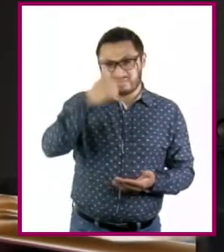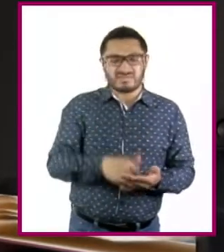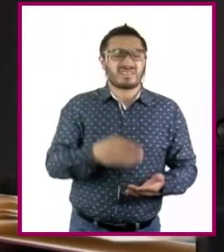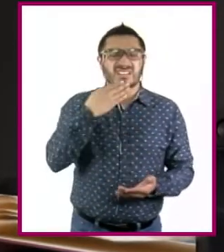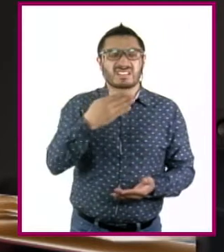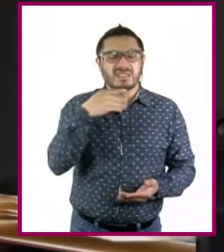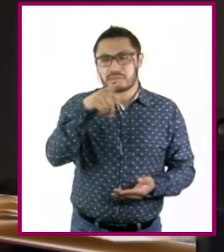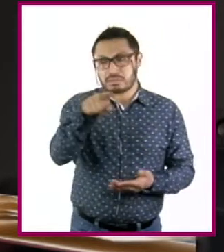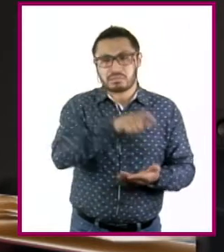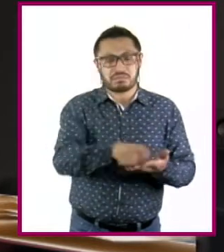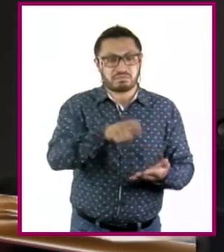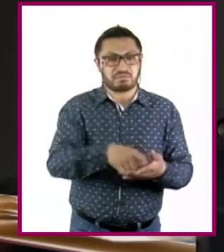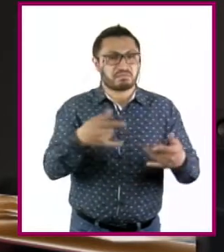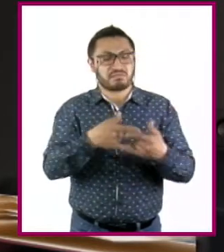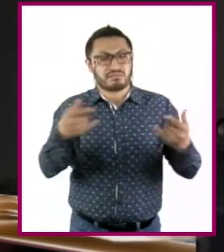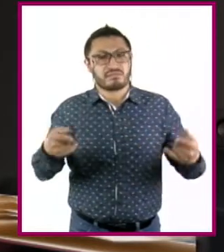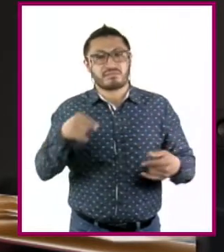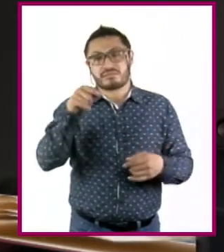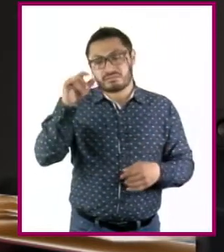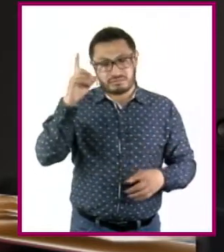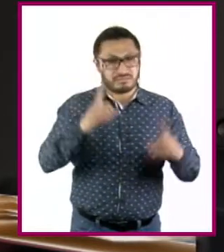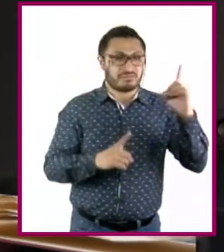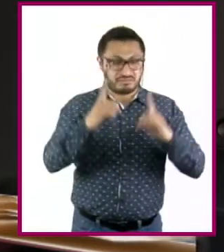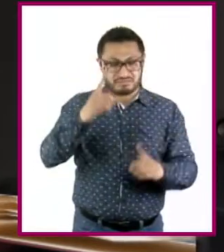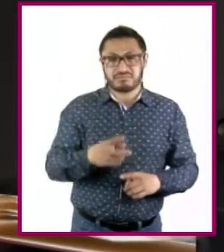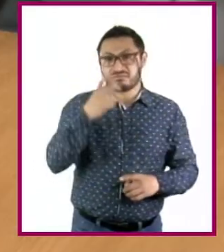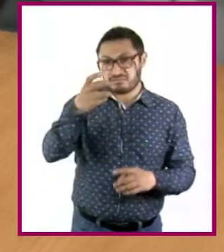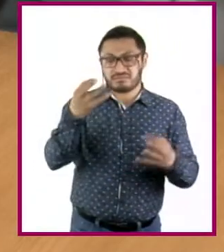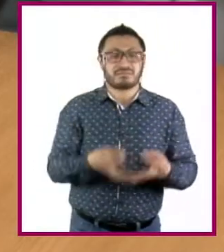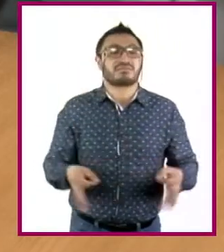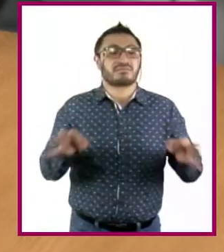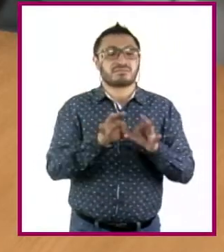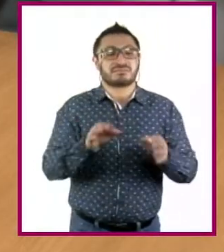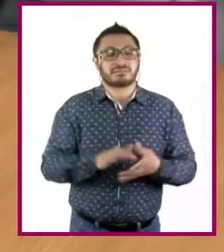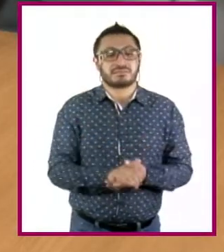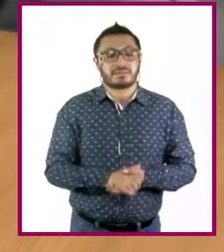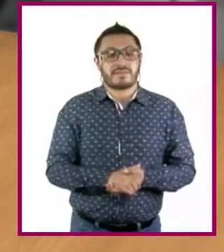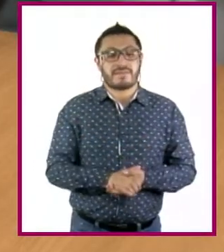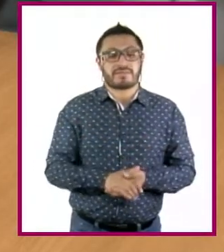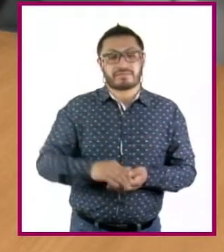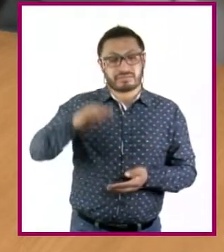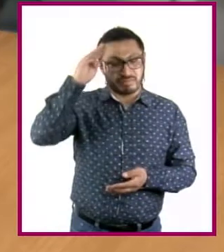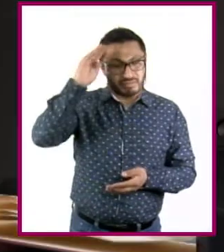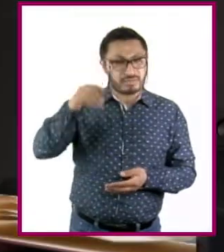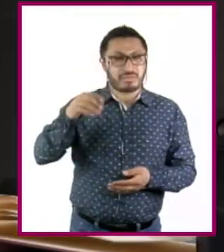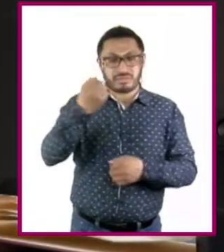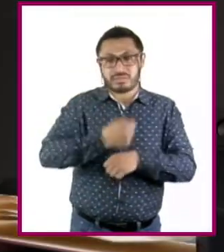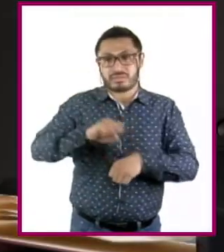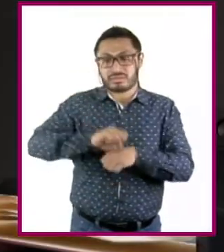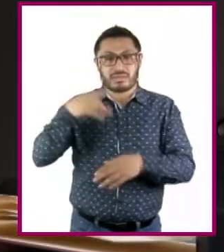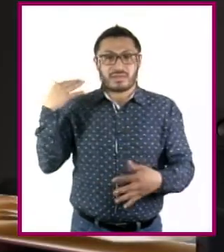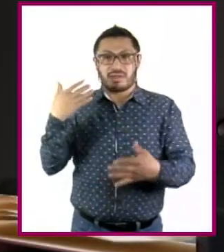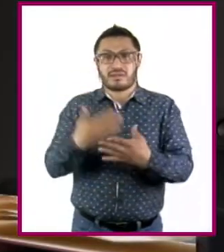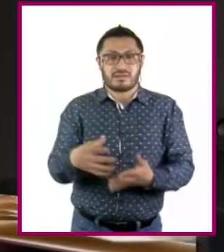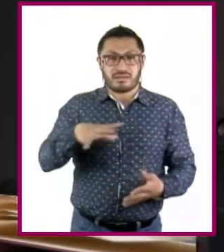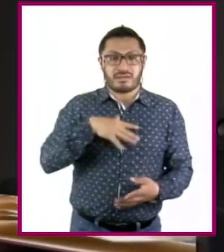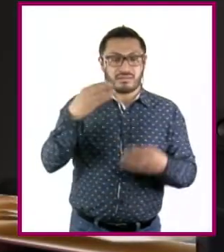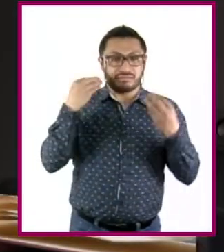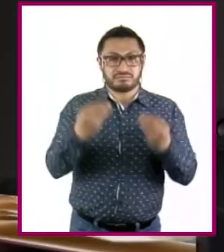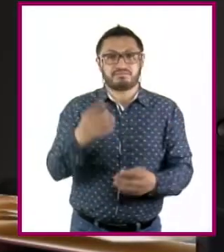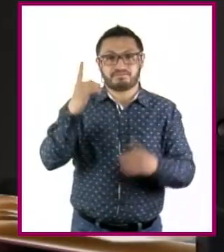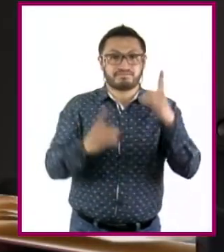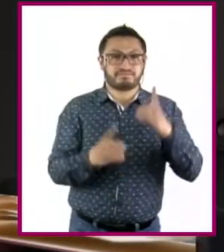lo estés escribiendo porque despierta estas dudas y eso es importante, ¿no? Piensa en estas últimas semanas, se nos han presentado un montón de